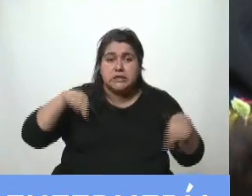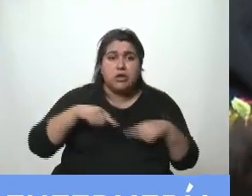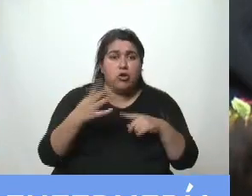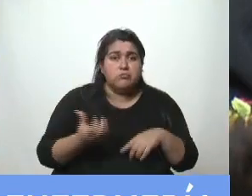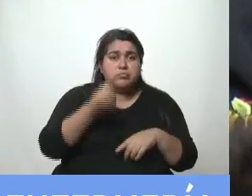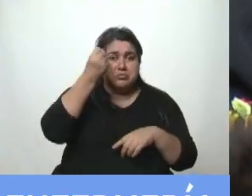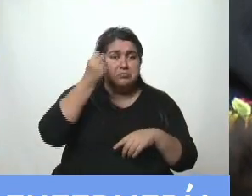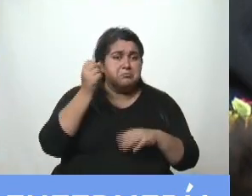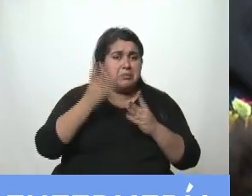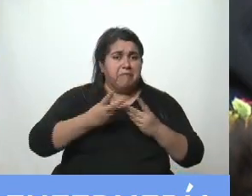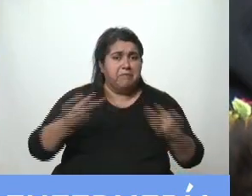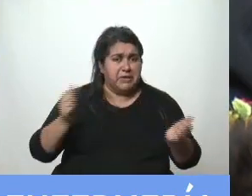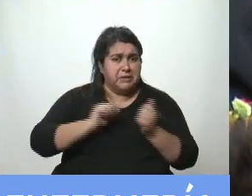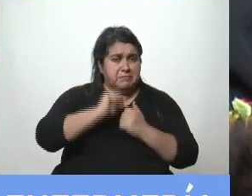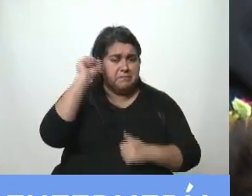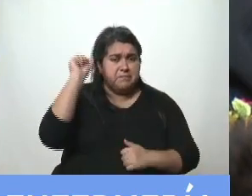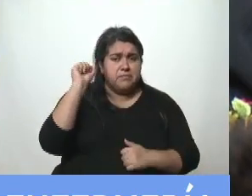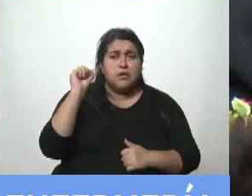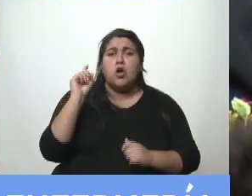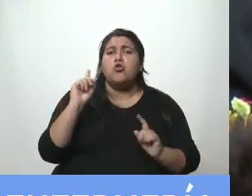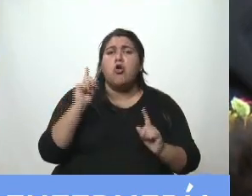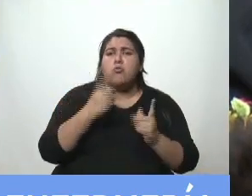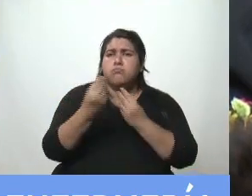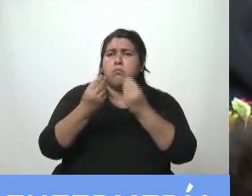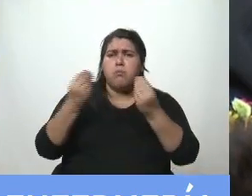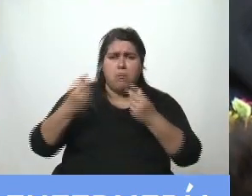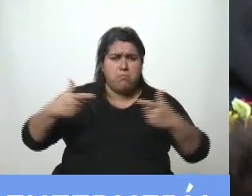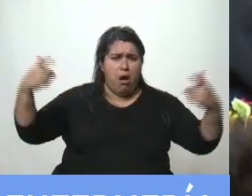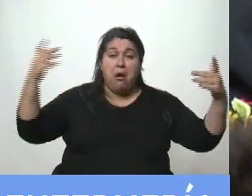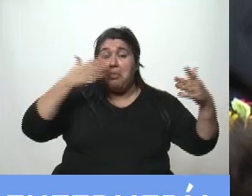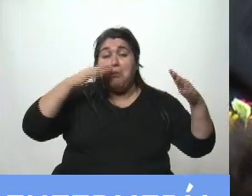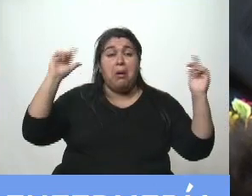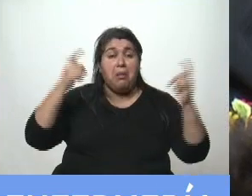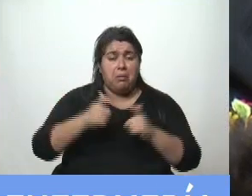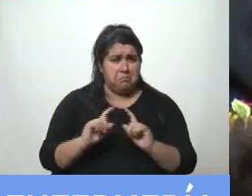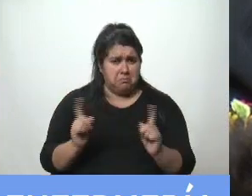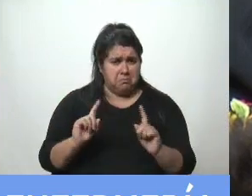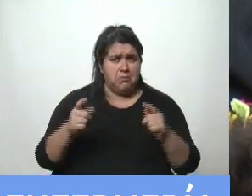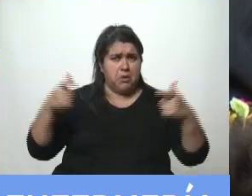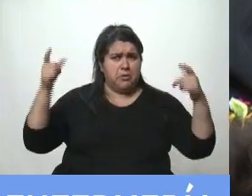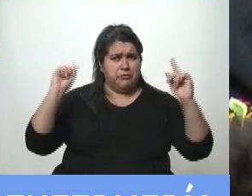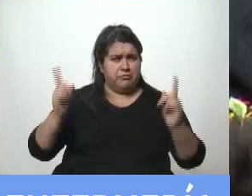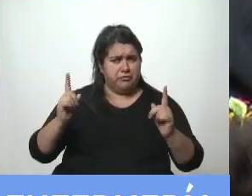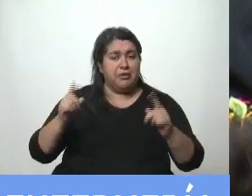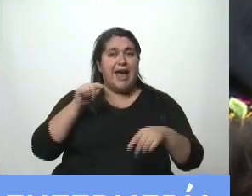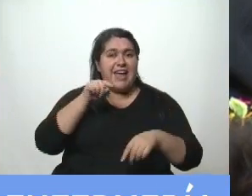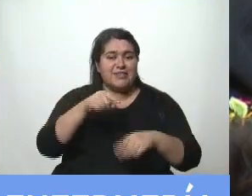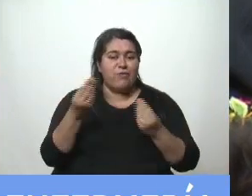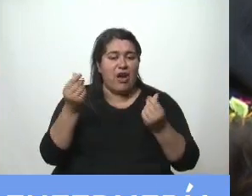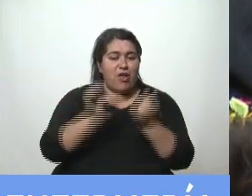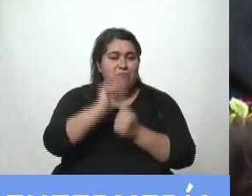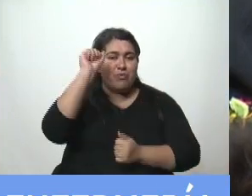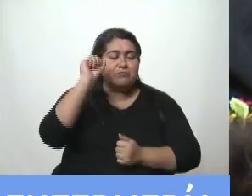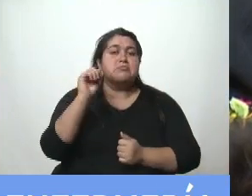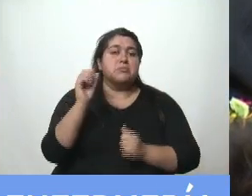culminaron. No hubo deserción. Y eso nos permitió también tener recursos humanos mucho